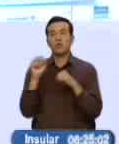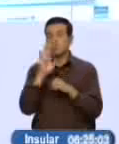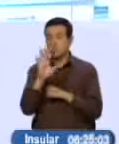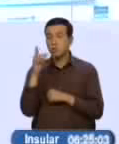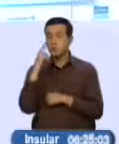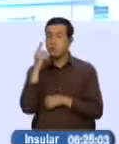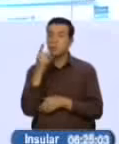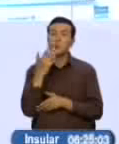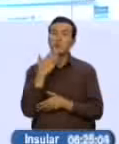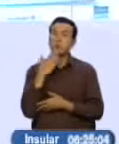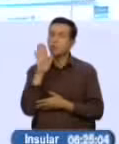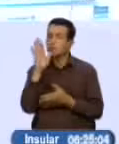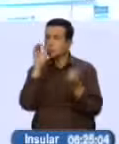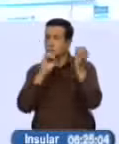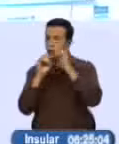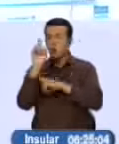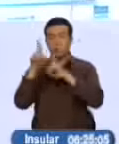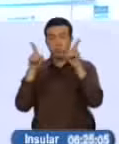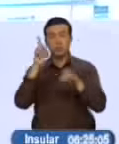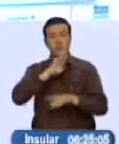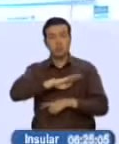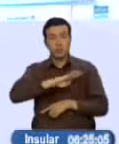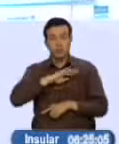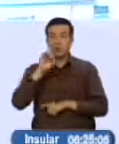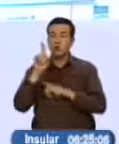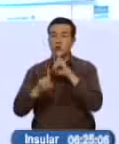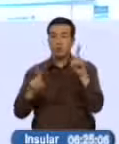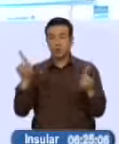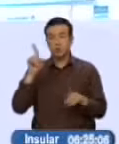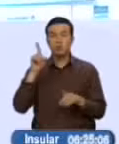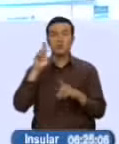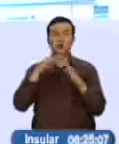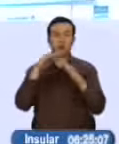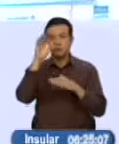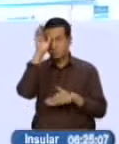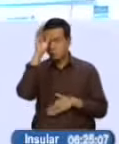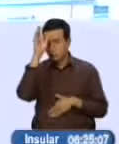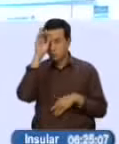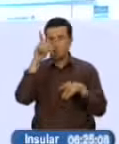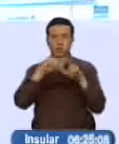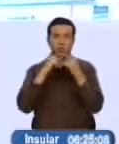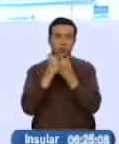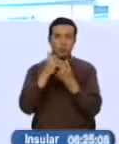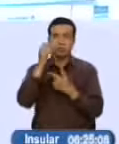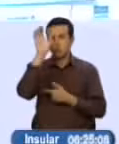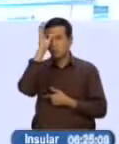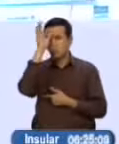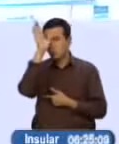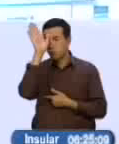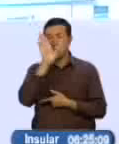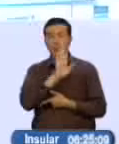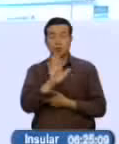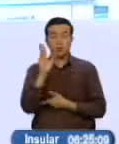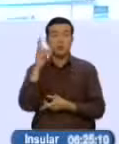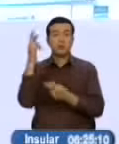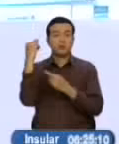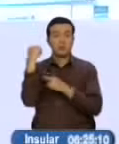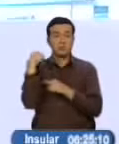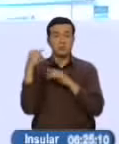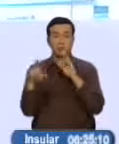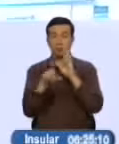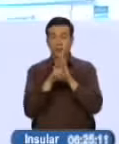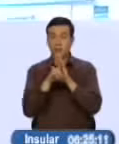territorios, incluyendo a gobiernos autónomos descentralizados, Casa de la Cultura, colectivos culturales que tienen la tarea, según la